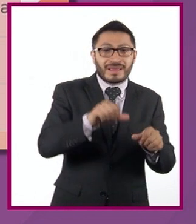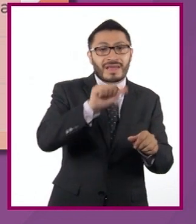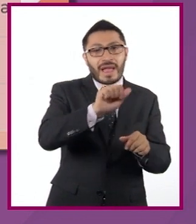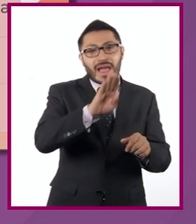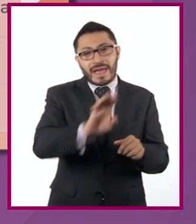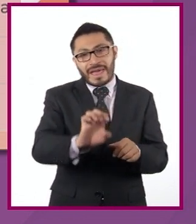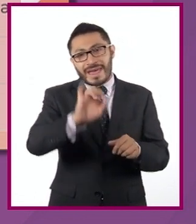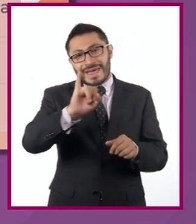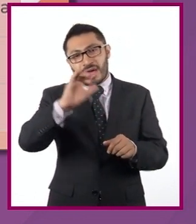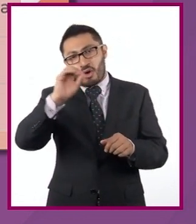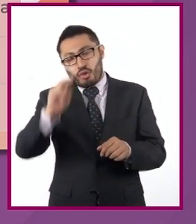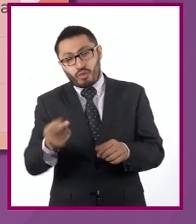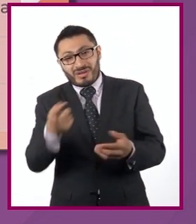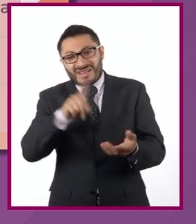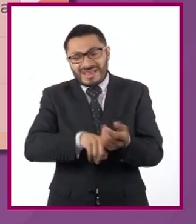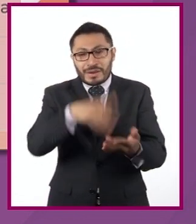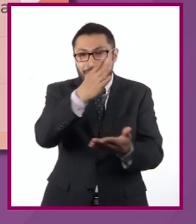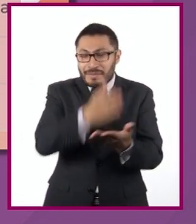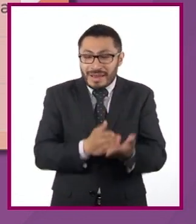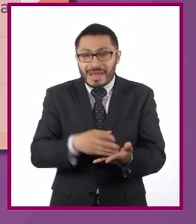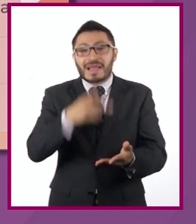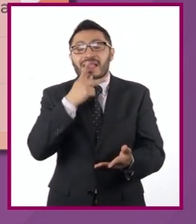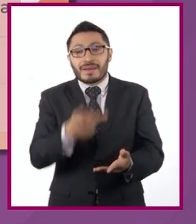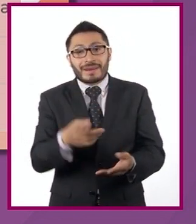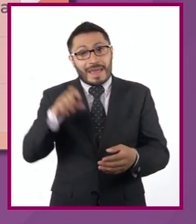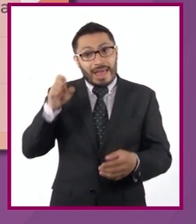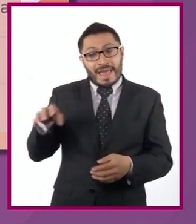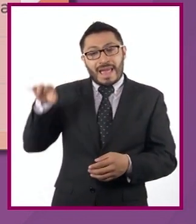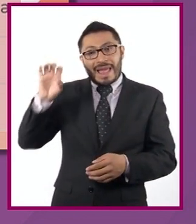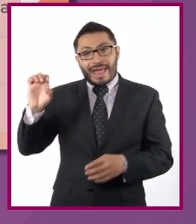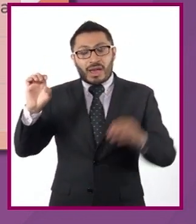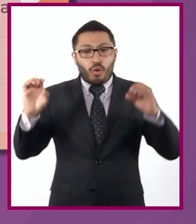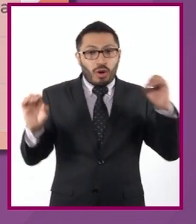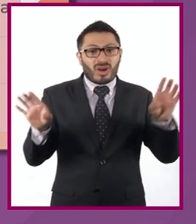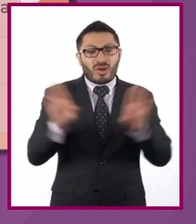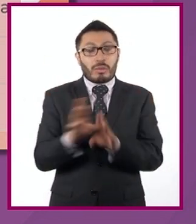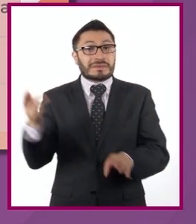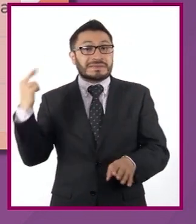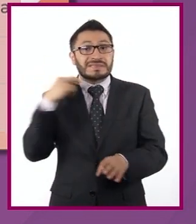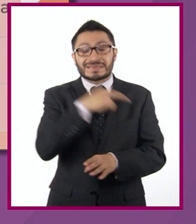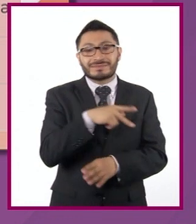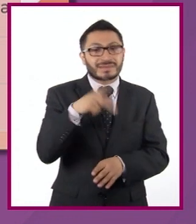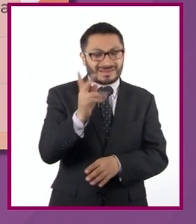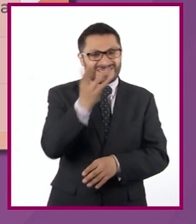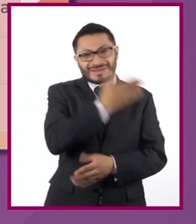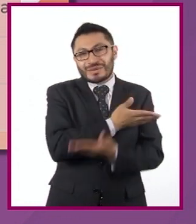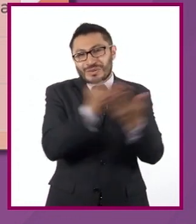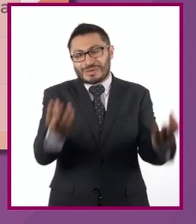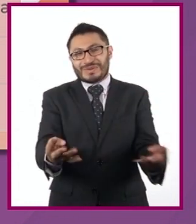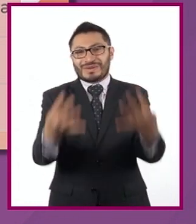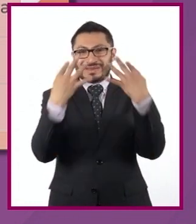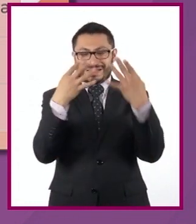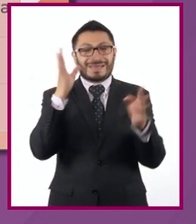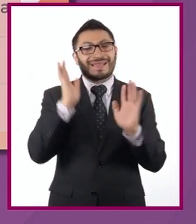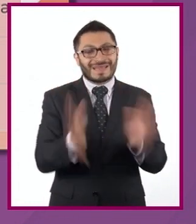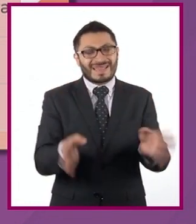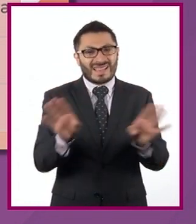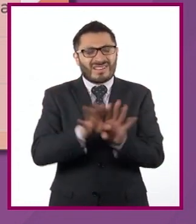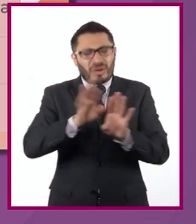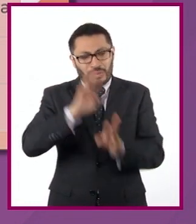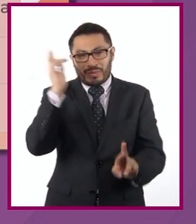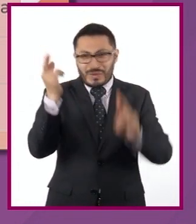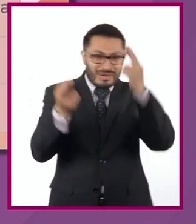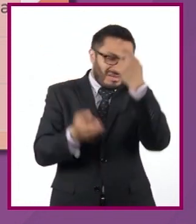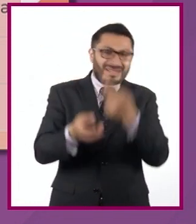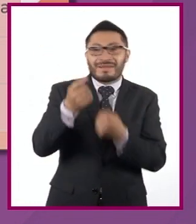en la costa se señala que hablan más rápido. Lo cierto es que ustedes, que nos están viendo, ya estarán recordando una